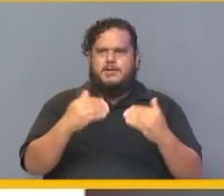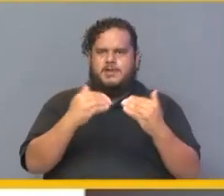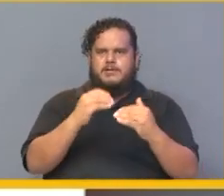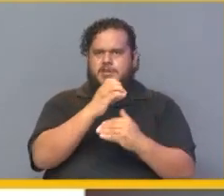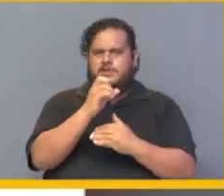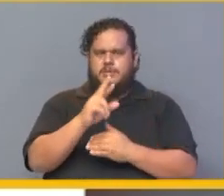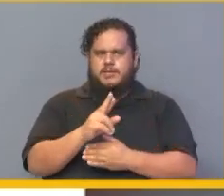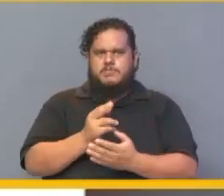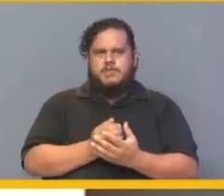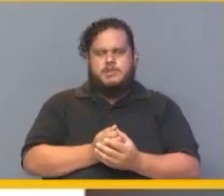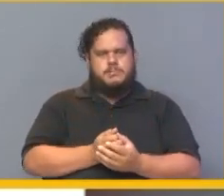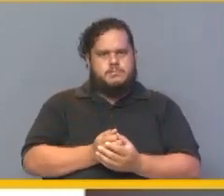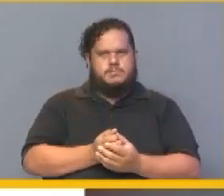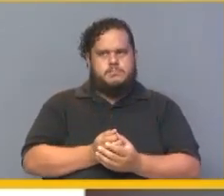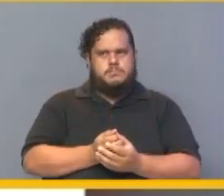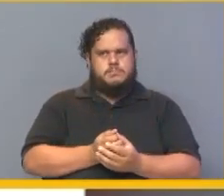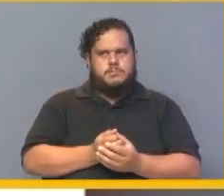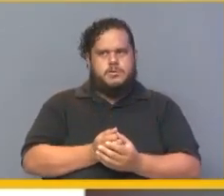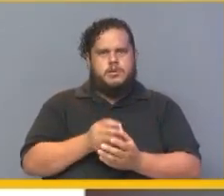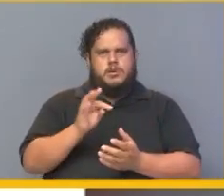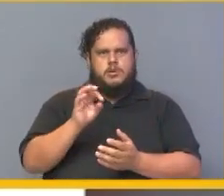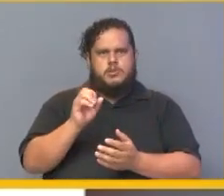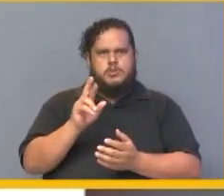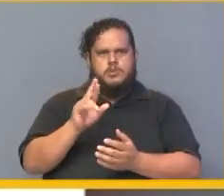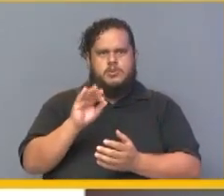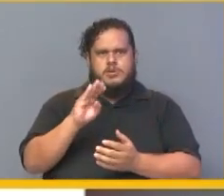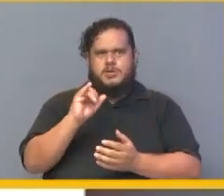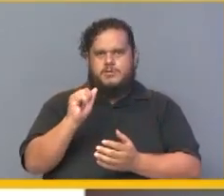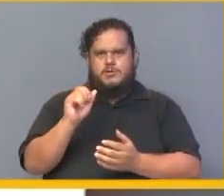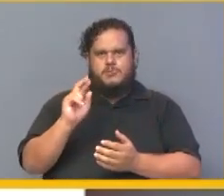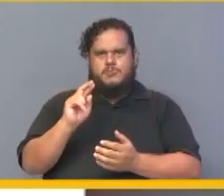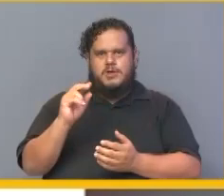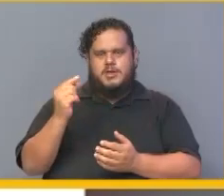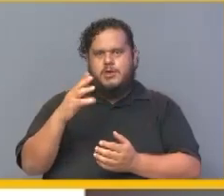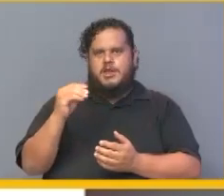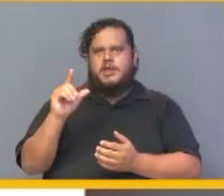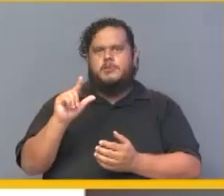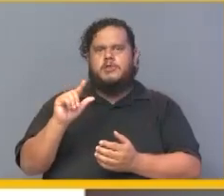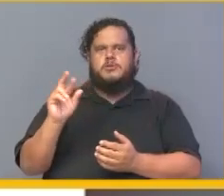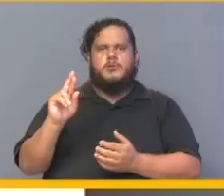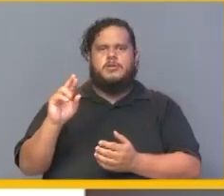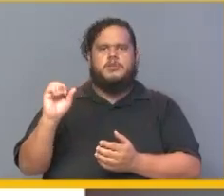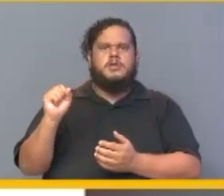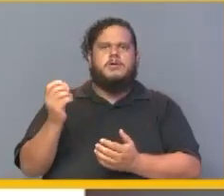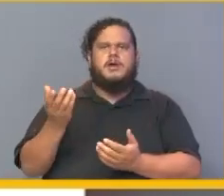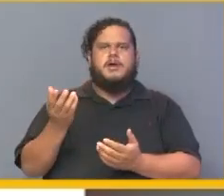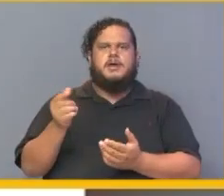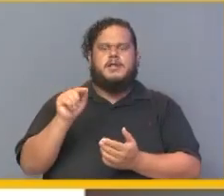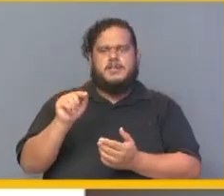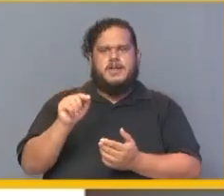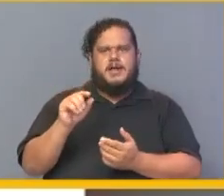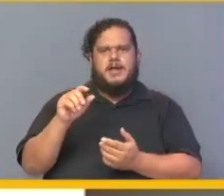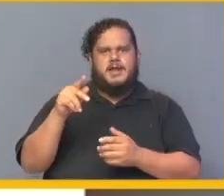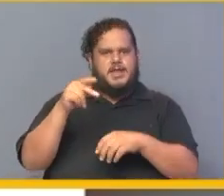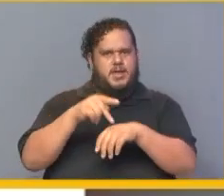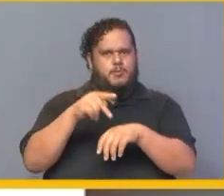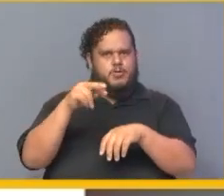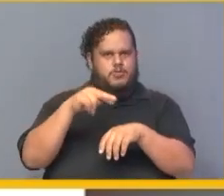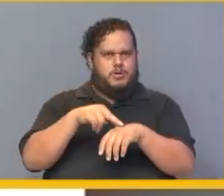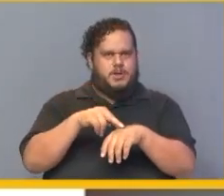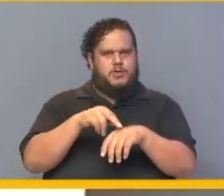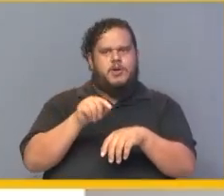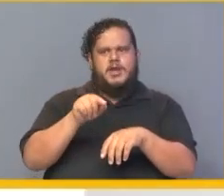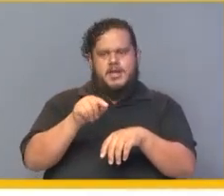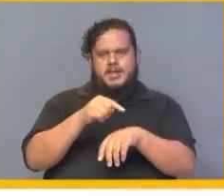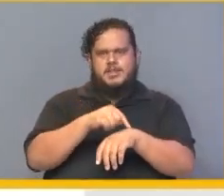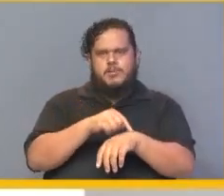Rica, don Toribio Rojas Gamboa y Luis Roberto Cibaja, que se encuentran por acá en Puerto Rico, se encontraban en ese